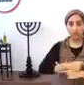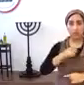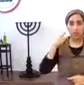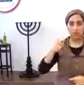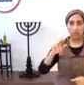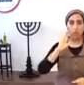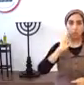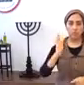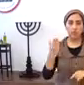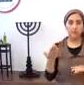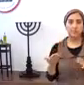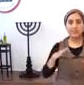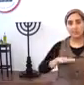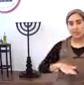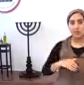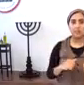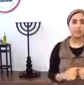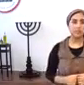también Esav moría.